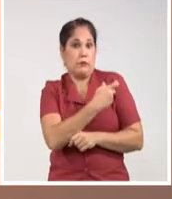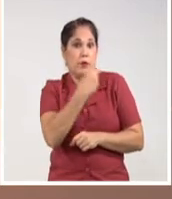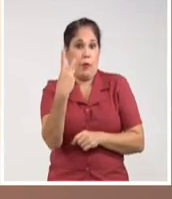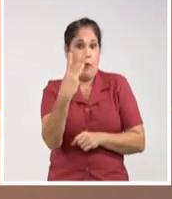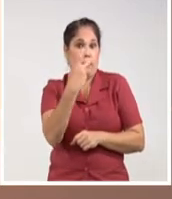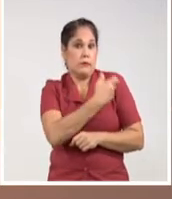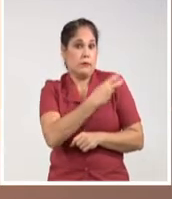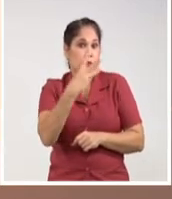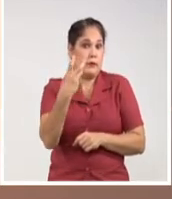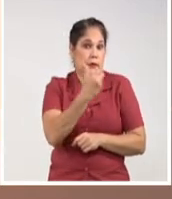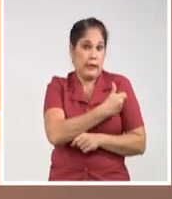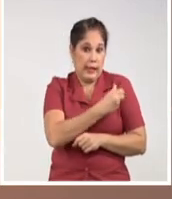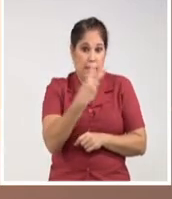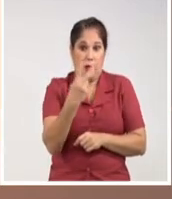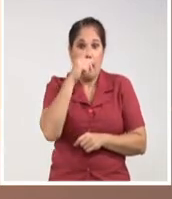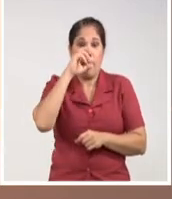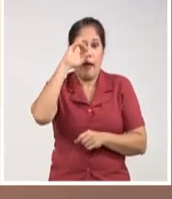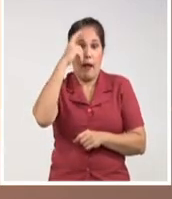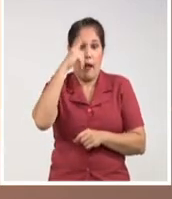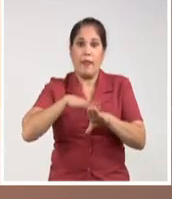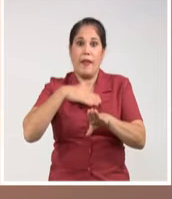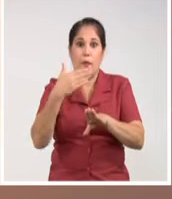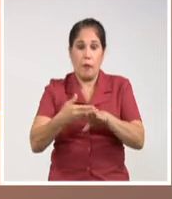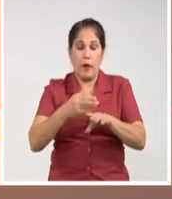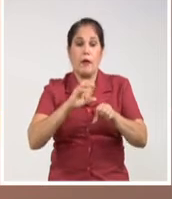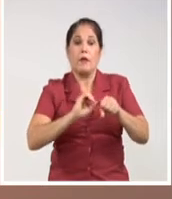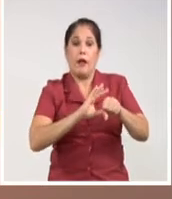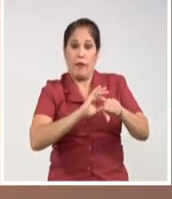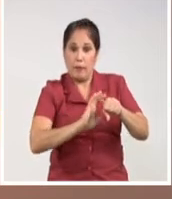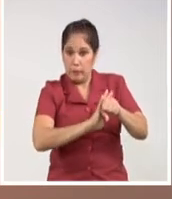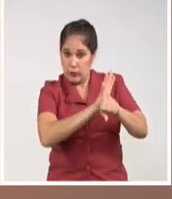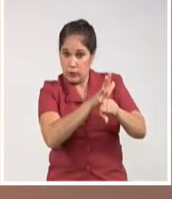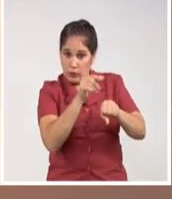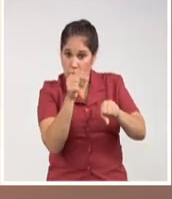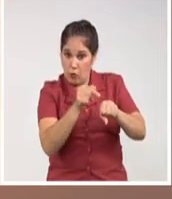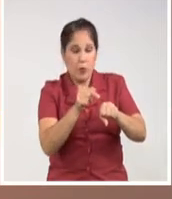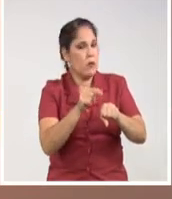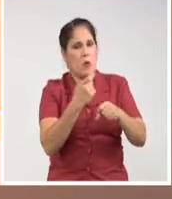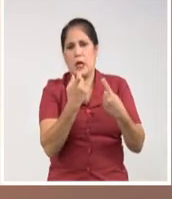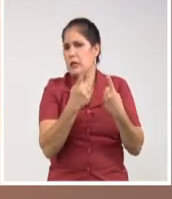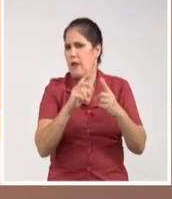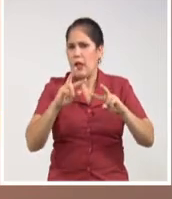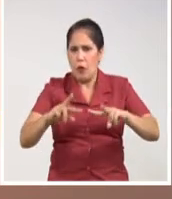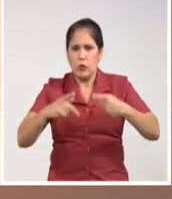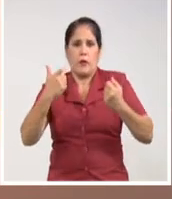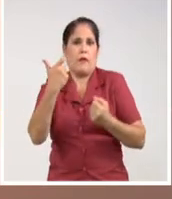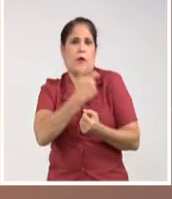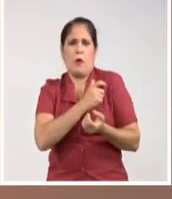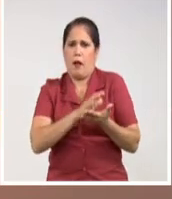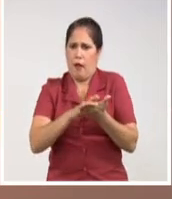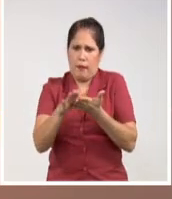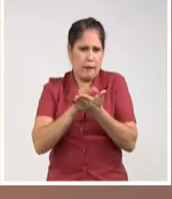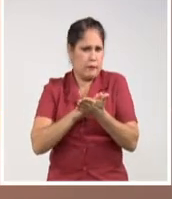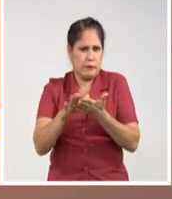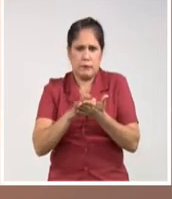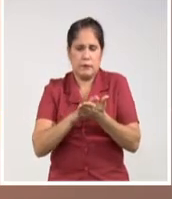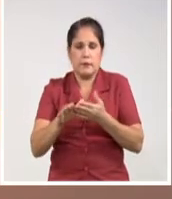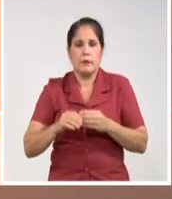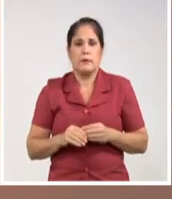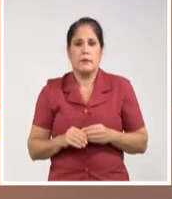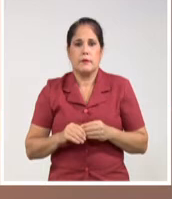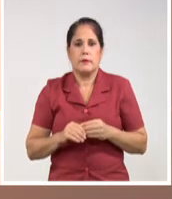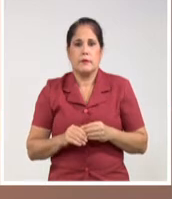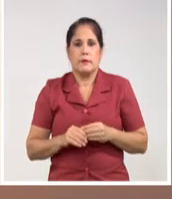Soberana 02 o Abdala y después resulta PCR positivo, no es preciso que vuelva a vacunarse. Ayer hablábamos sobre la